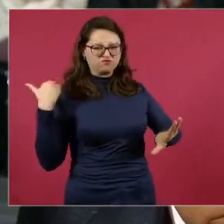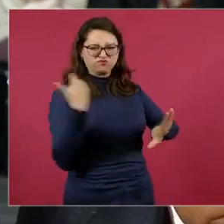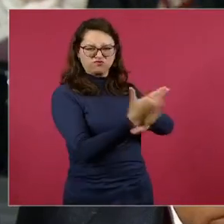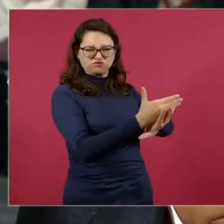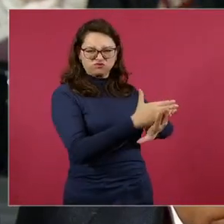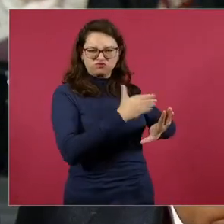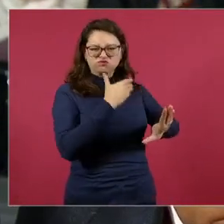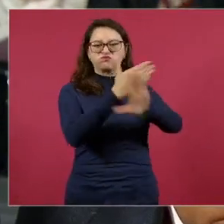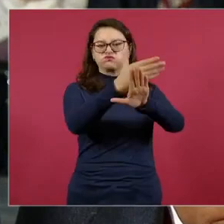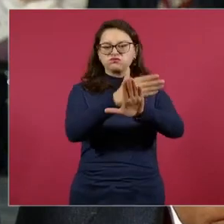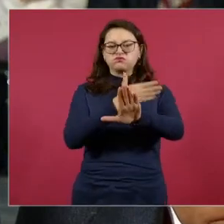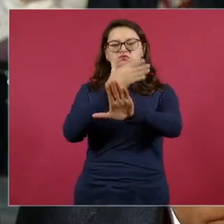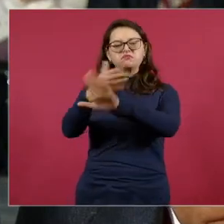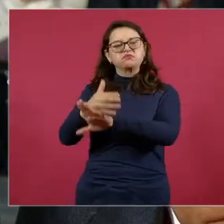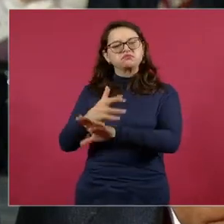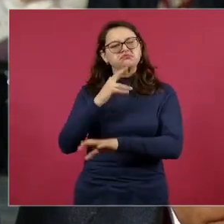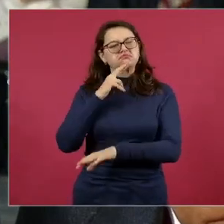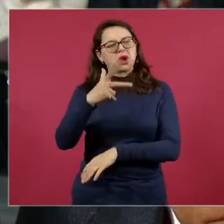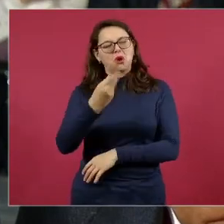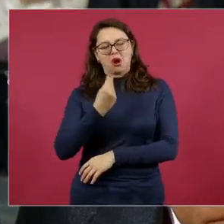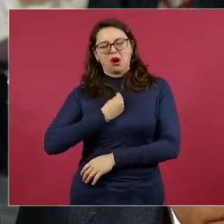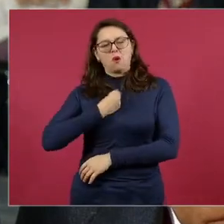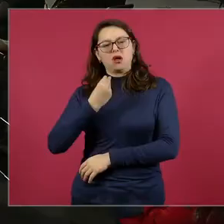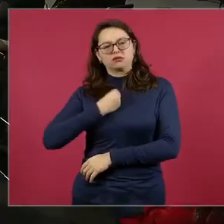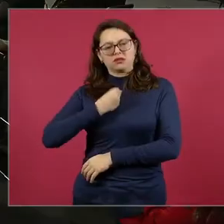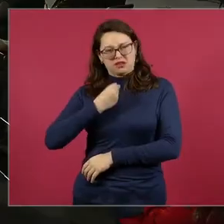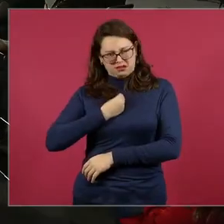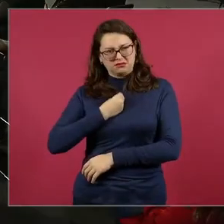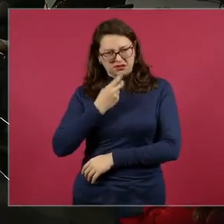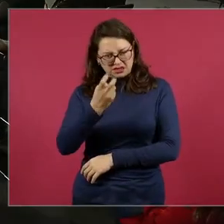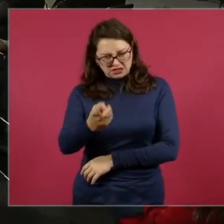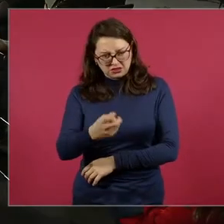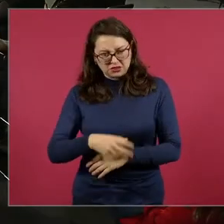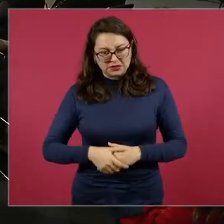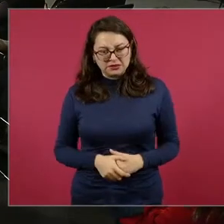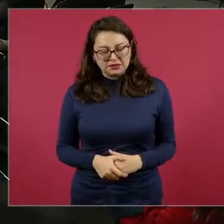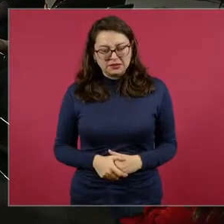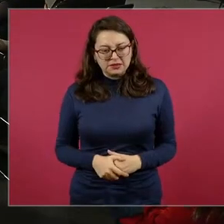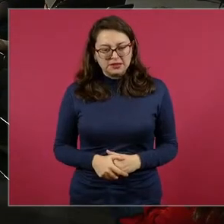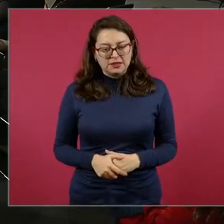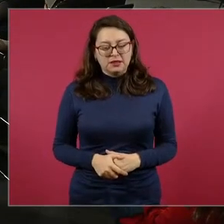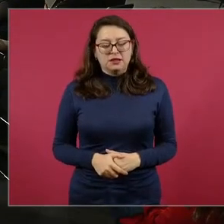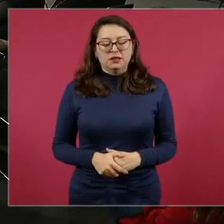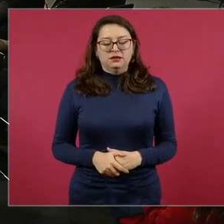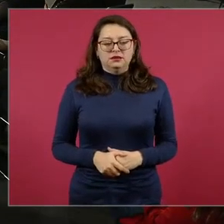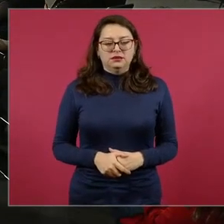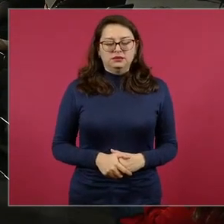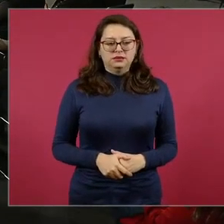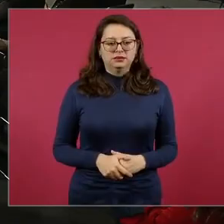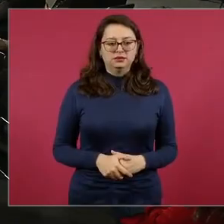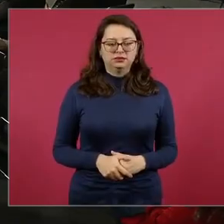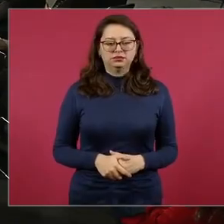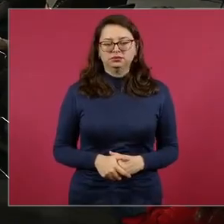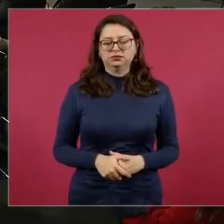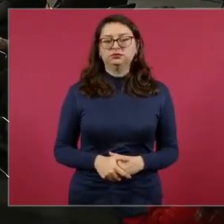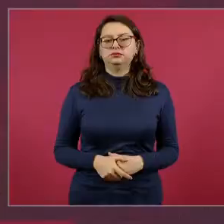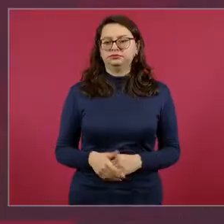provocaciones en estos 5 años de su gobierno? Es que la fuerza no es la